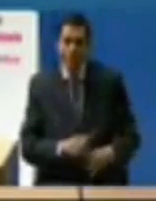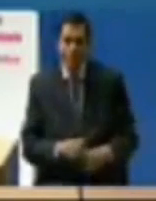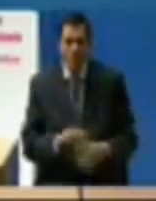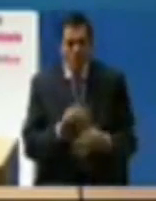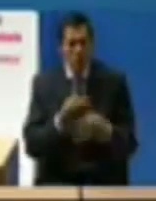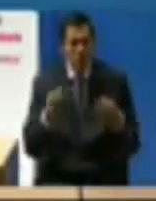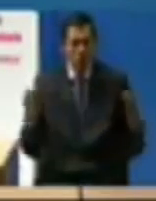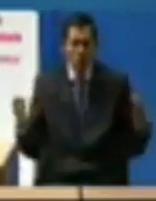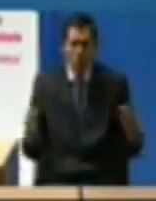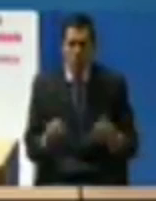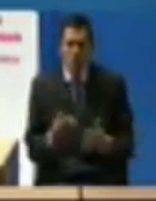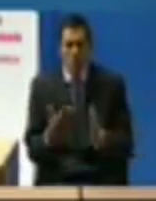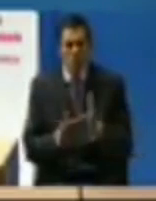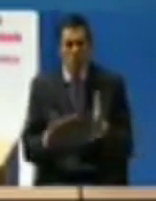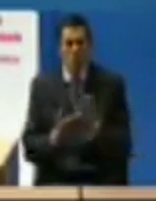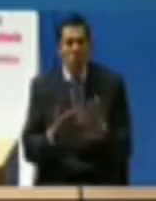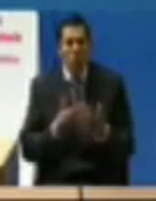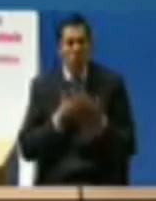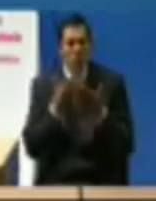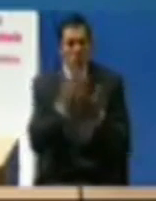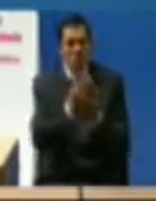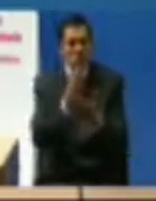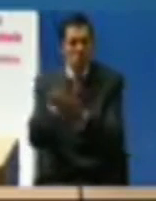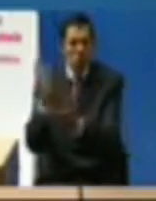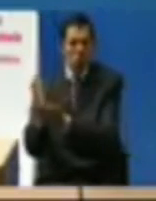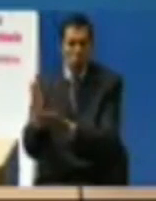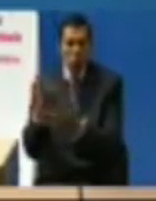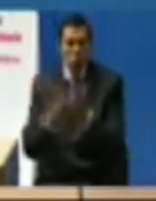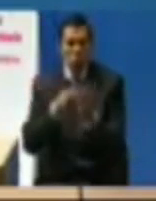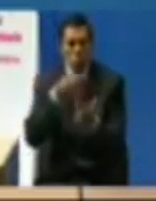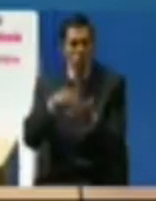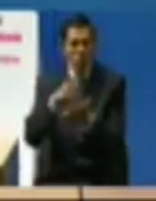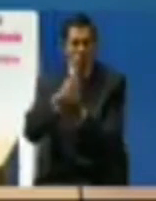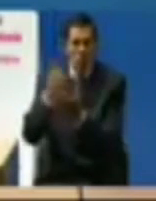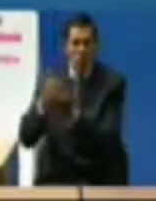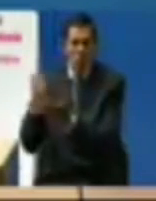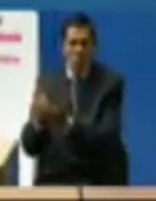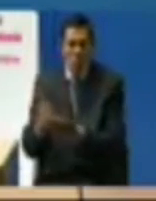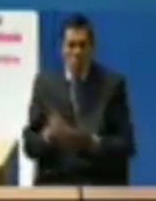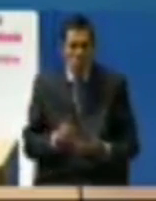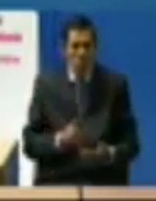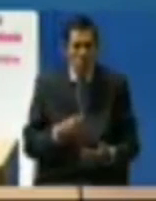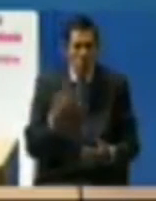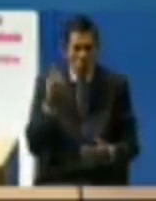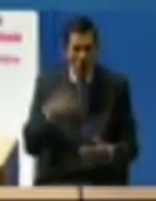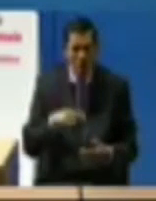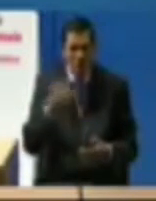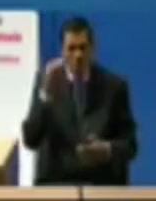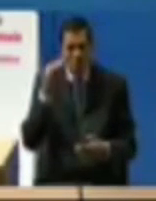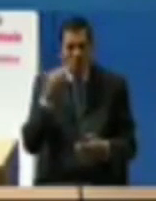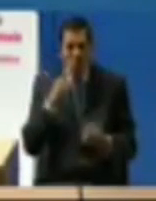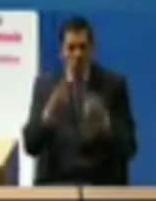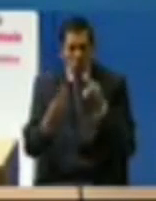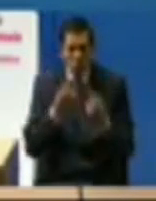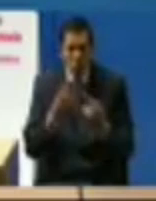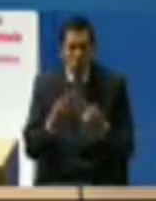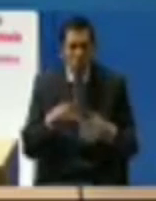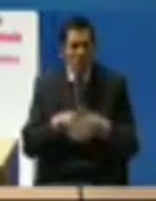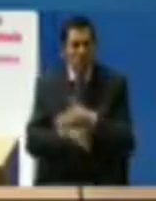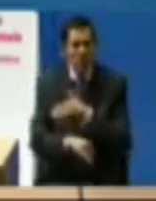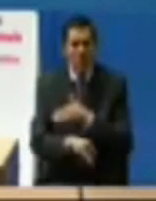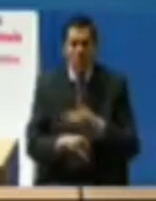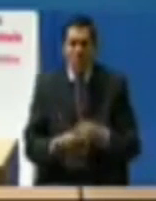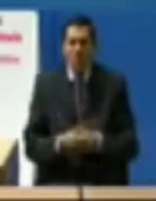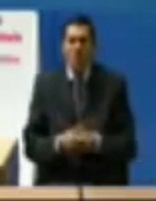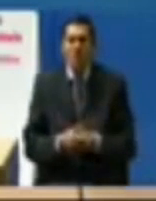y esta herramienta, de hacer llegar a toda la ciudadanía para que se puedan generar reflexiones a las que ya me he referido y